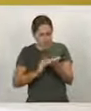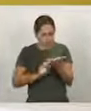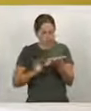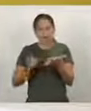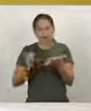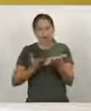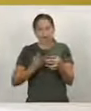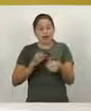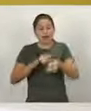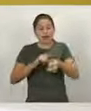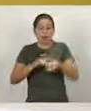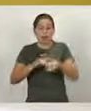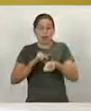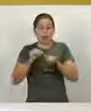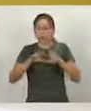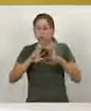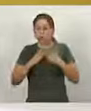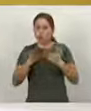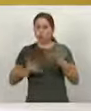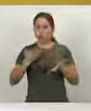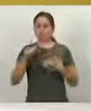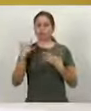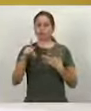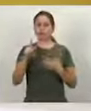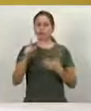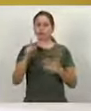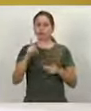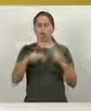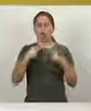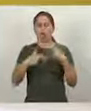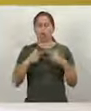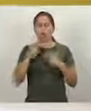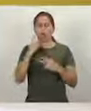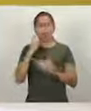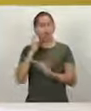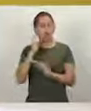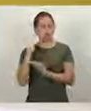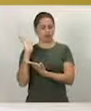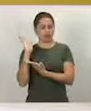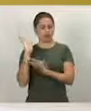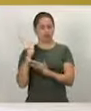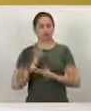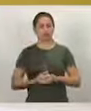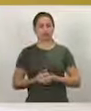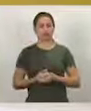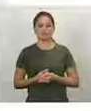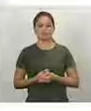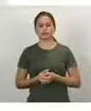el tiempo de las actividades que realizarán. Observen la imagen.